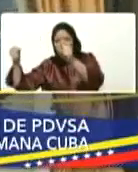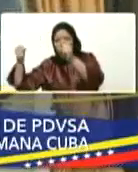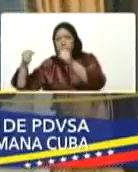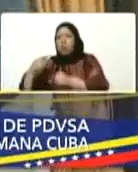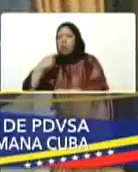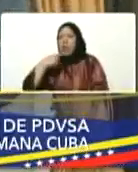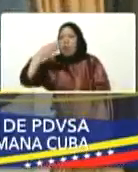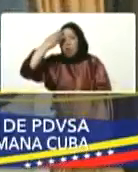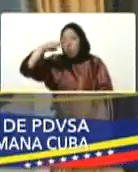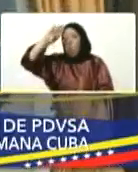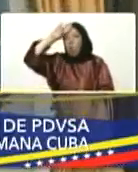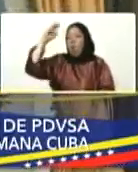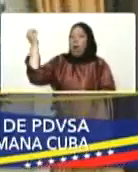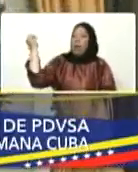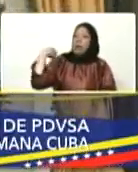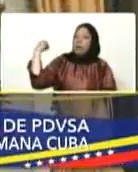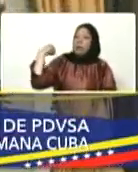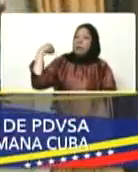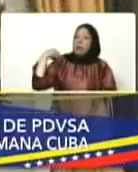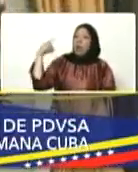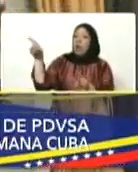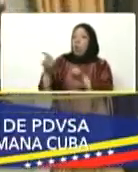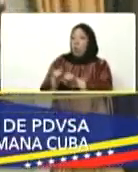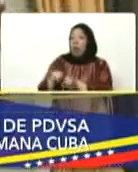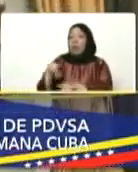embajador, a Tarek.